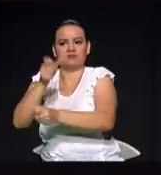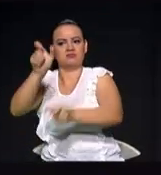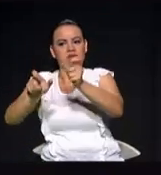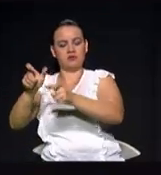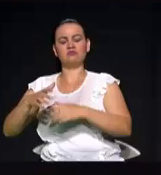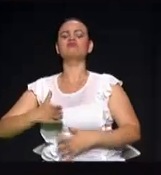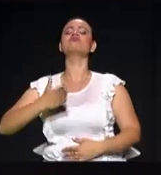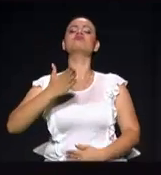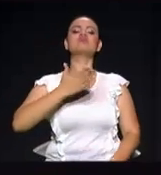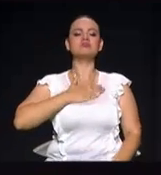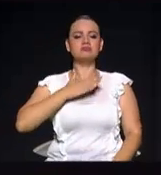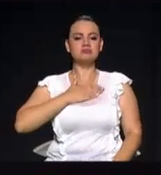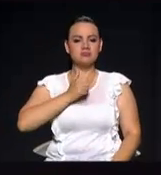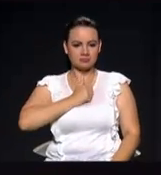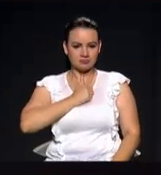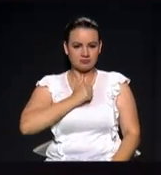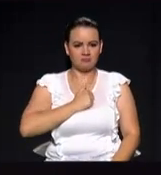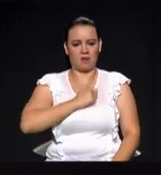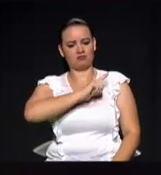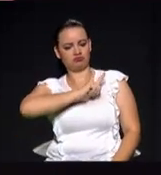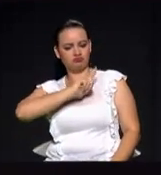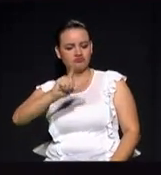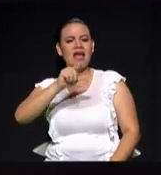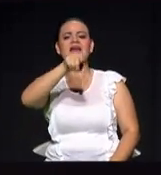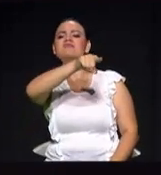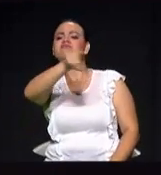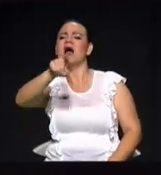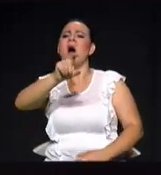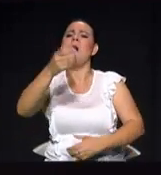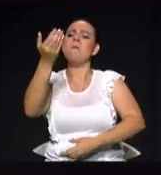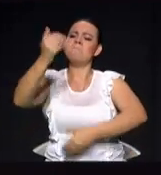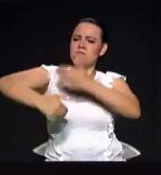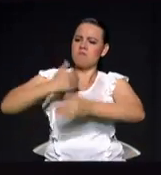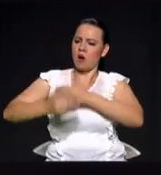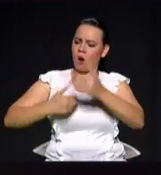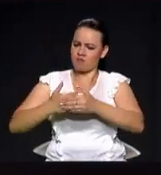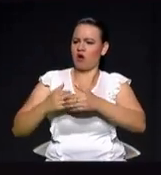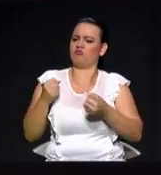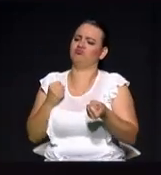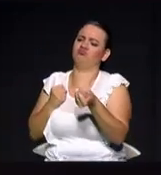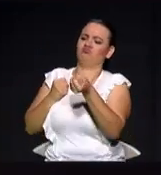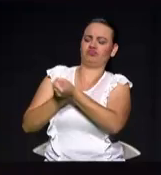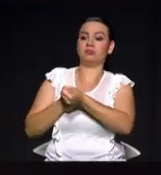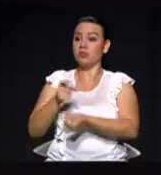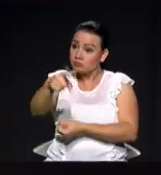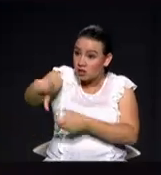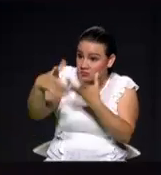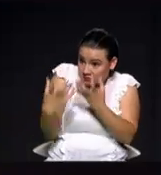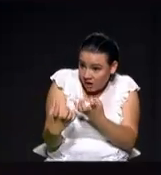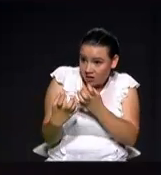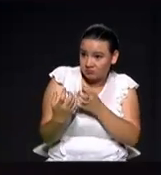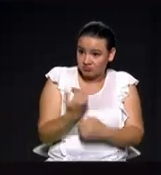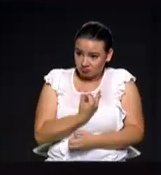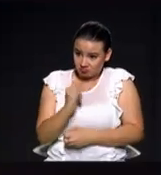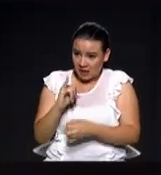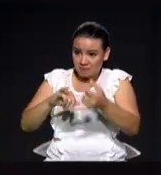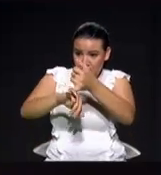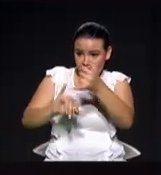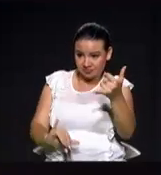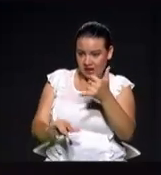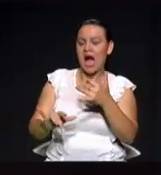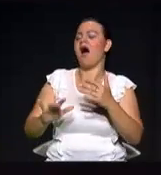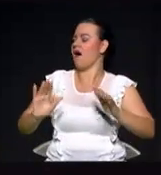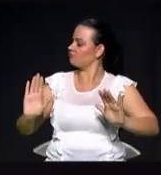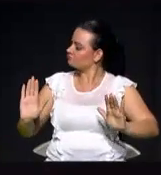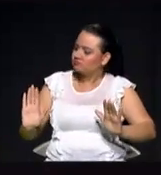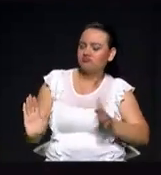la política de creación de empleo en la ciudad quien quiera emprender lo vamos a apoyar los empresarios que están invirtiendo en la ciudad bienvenidos y